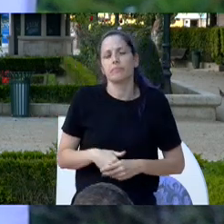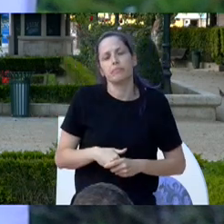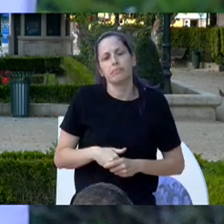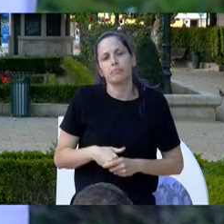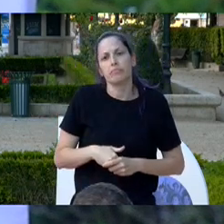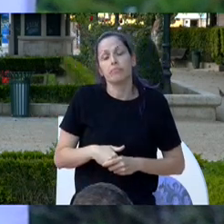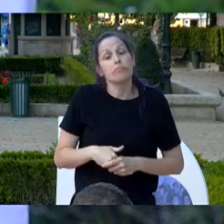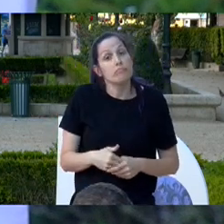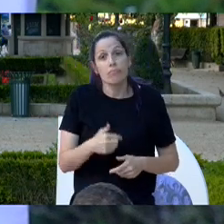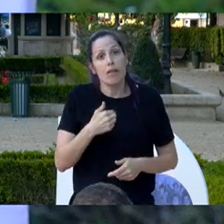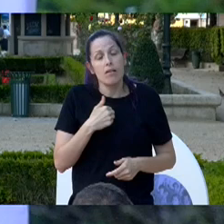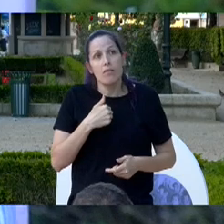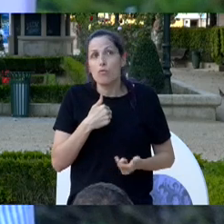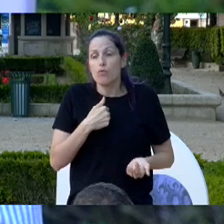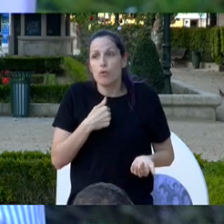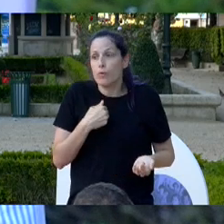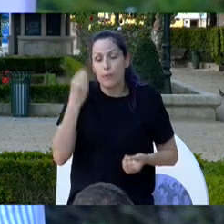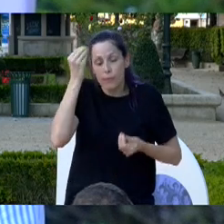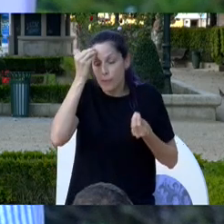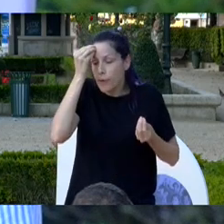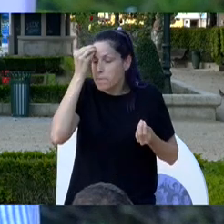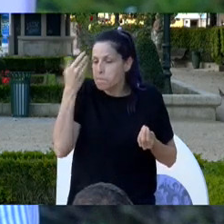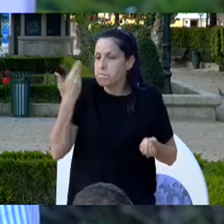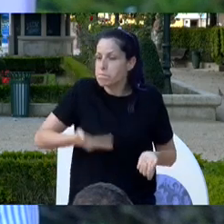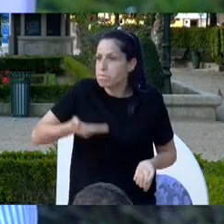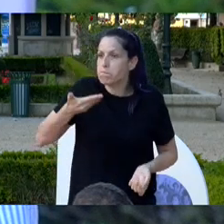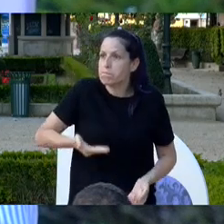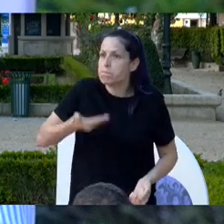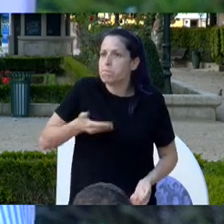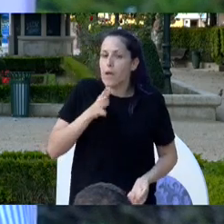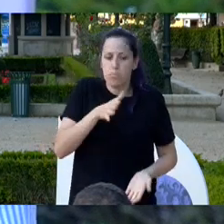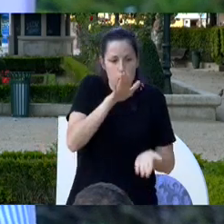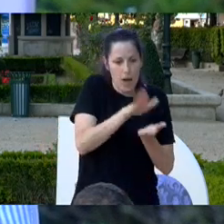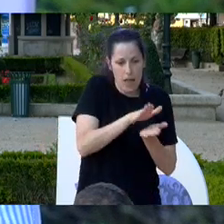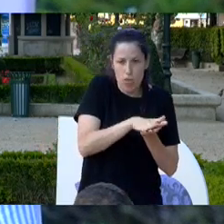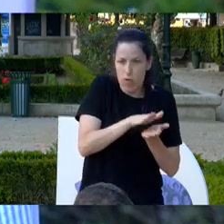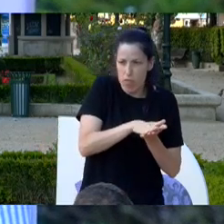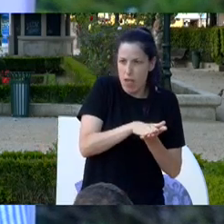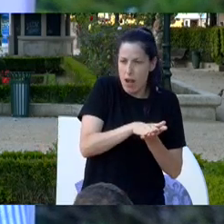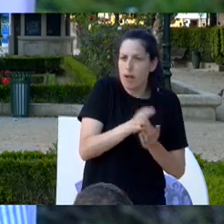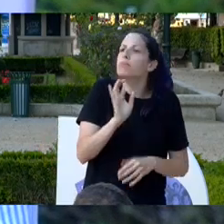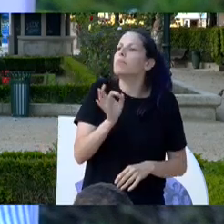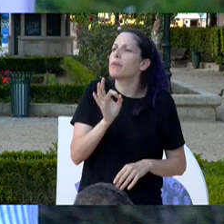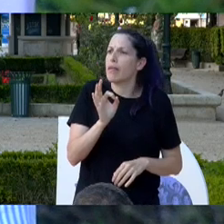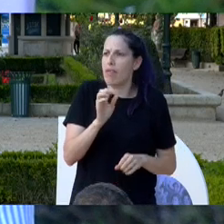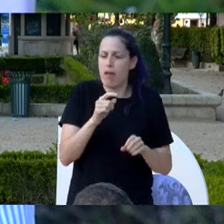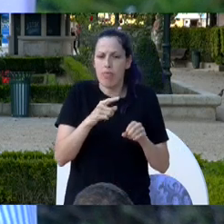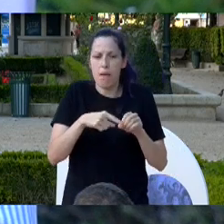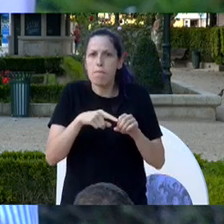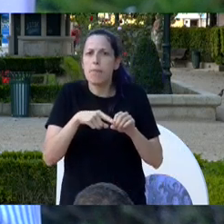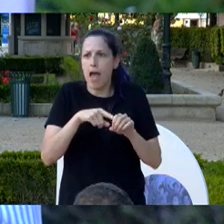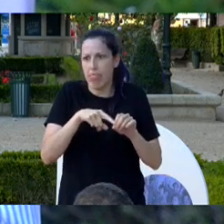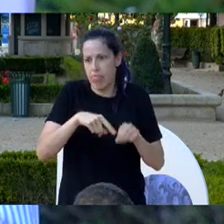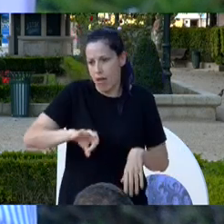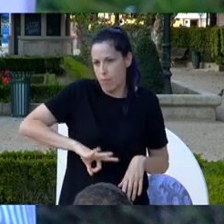A min sempre boto man da repercusión que tuvo en Redondela. Bueno, efectivamente conceden ya a plaza de Pontevedra, e